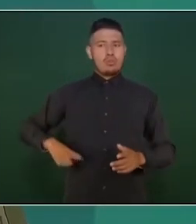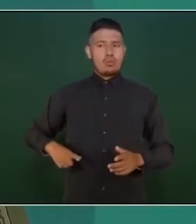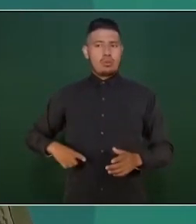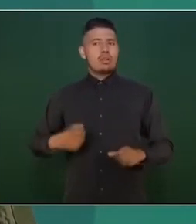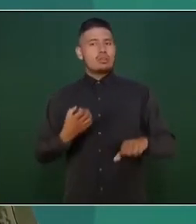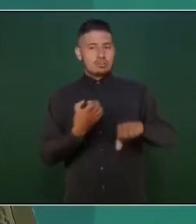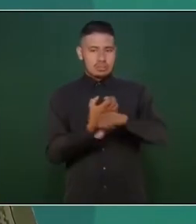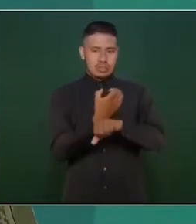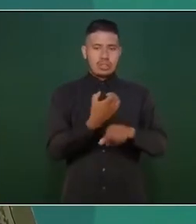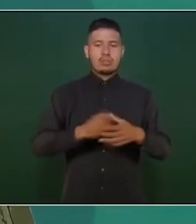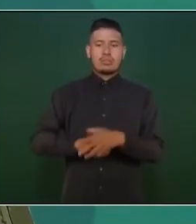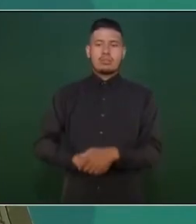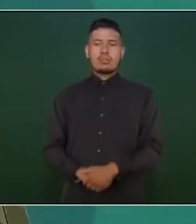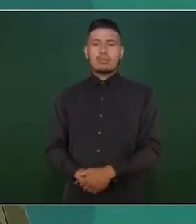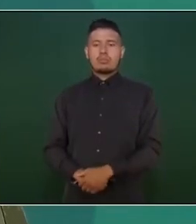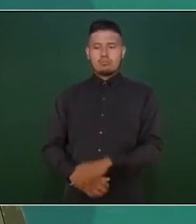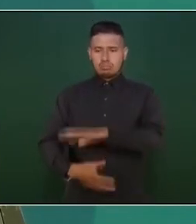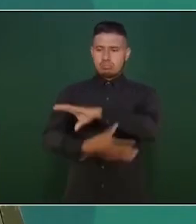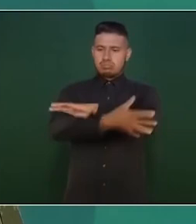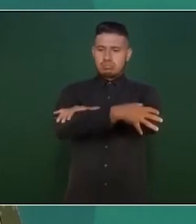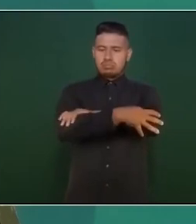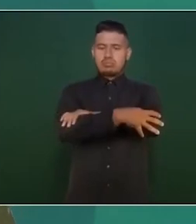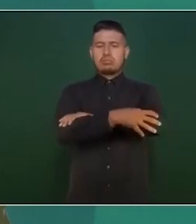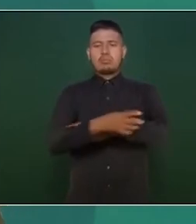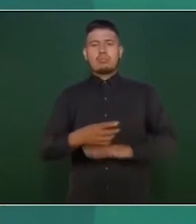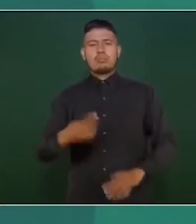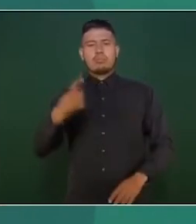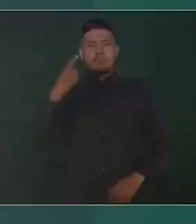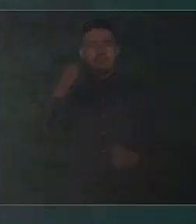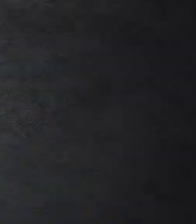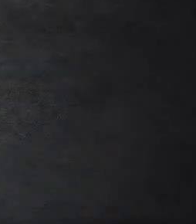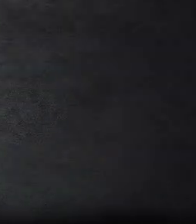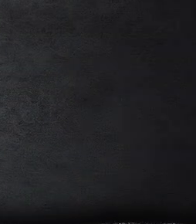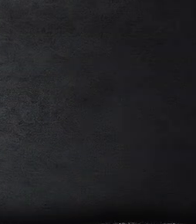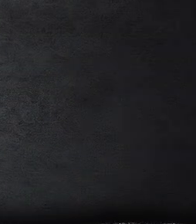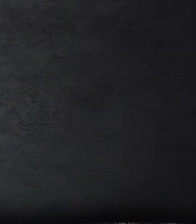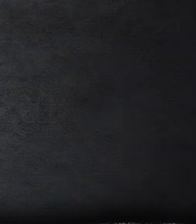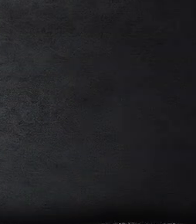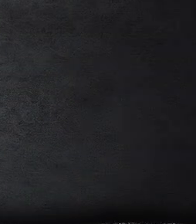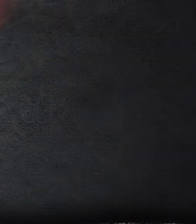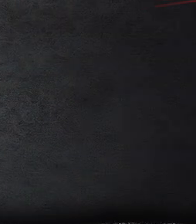con el gobierno del estado, muy estrechamente, desde la mesa de seguridad.